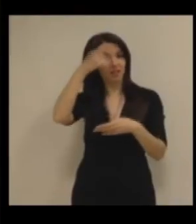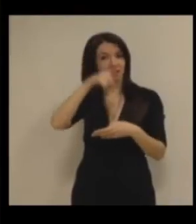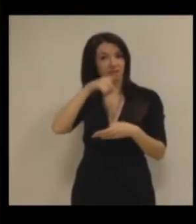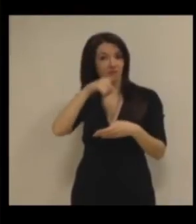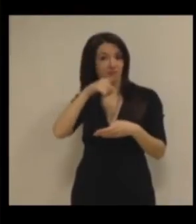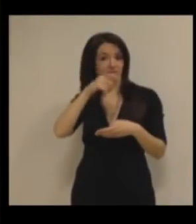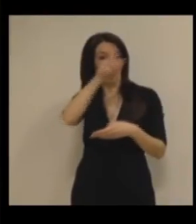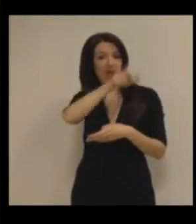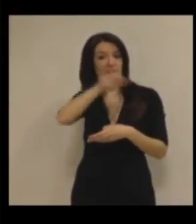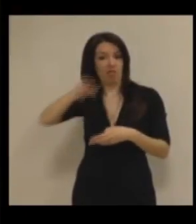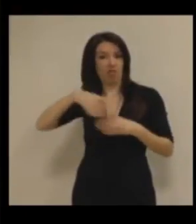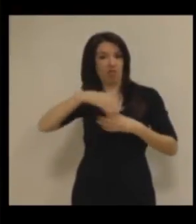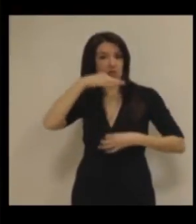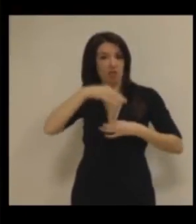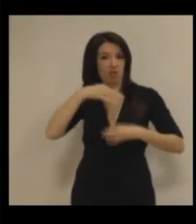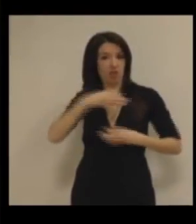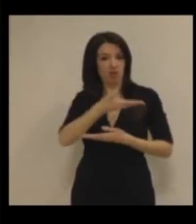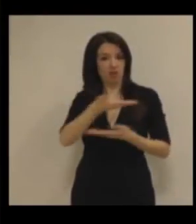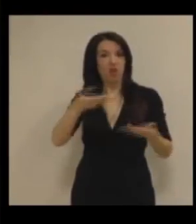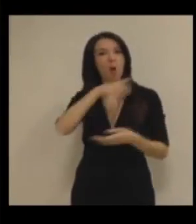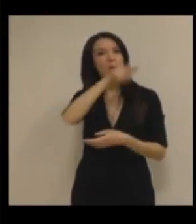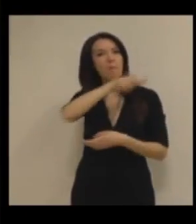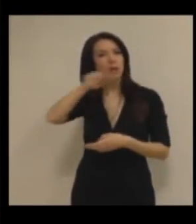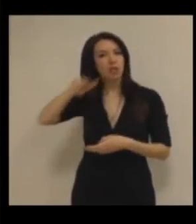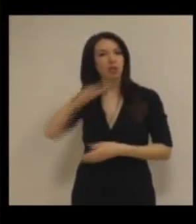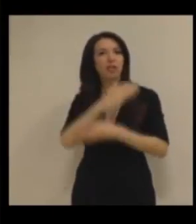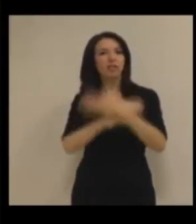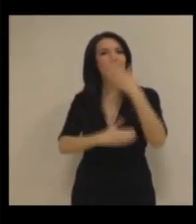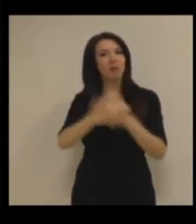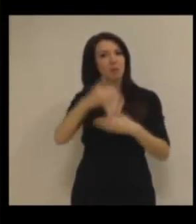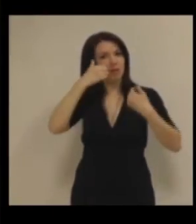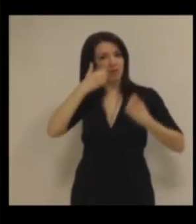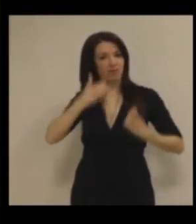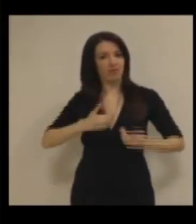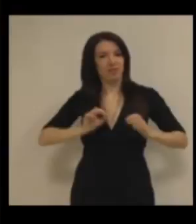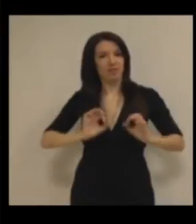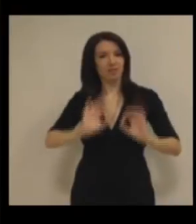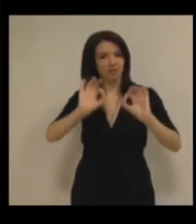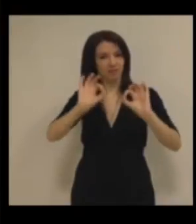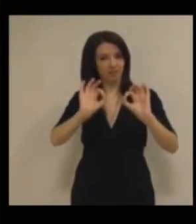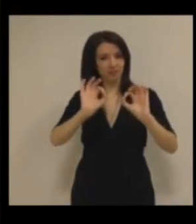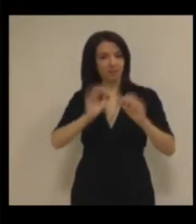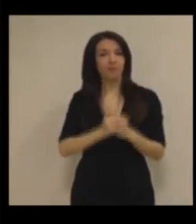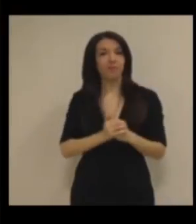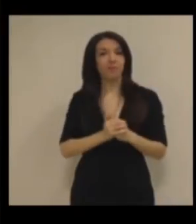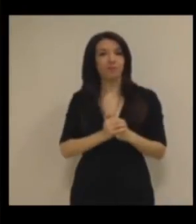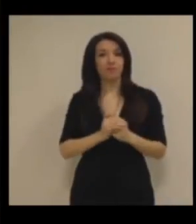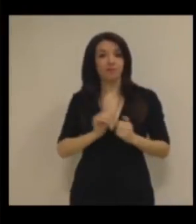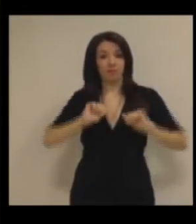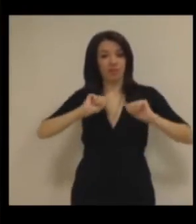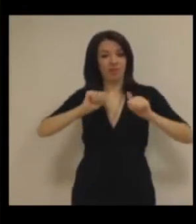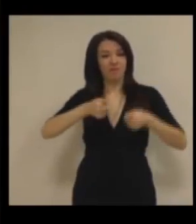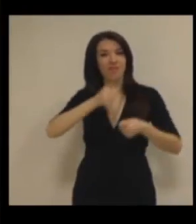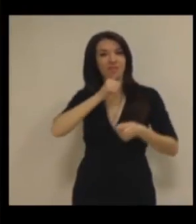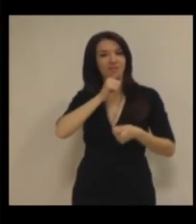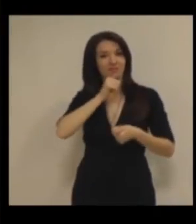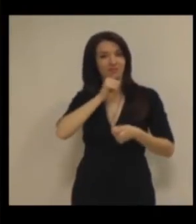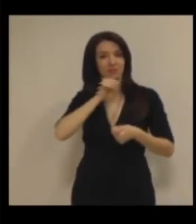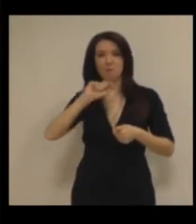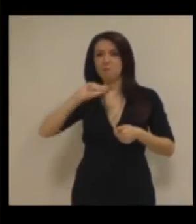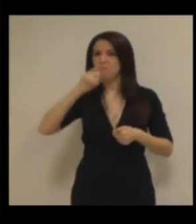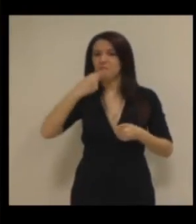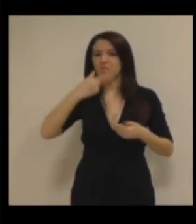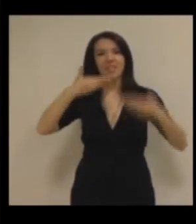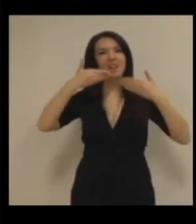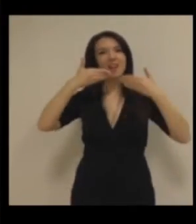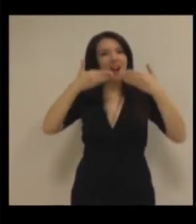para el ciudadano, para las personas con discapacidad física. Y antes de entrar, por supuesto, que agradecer